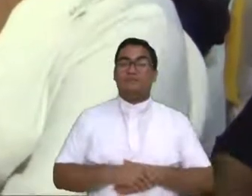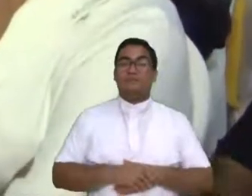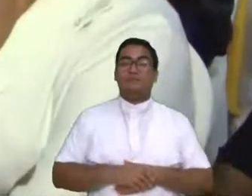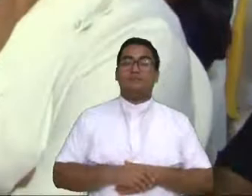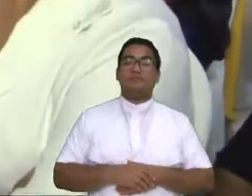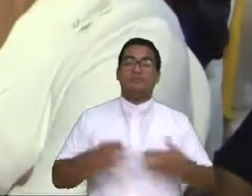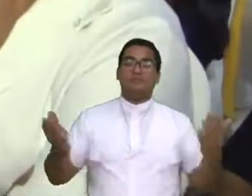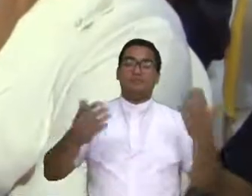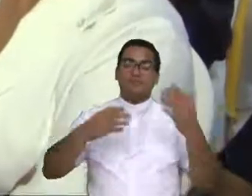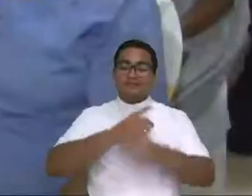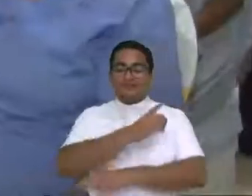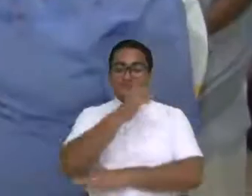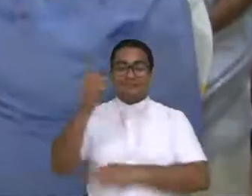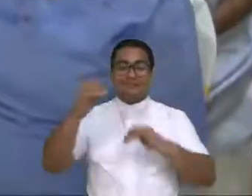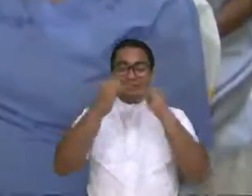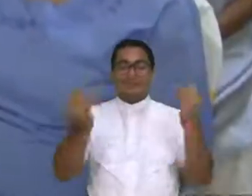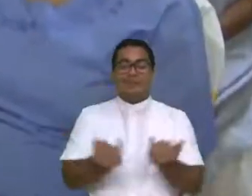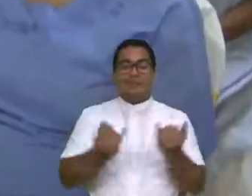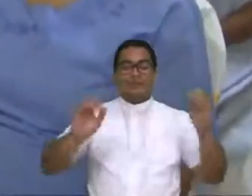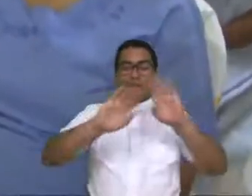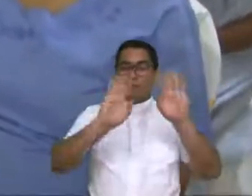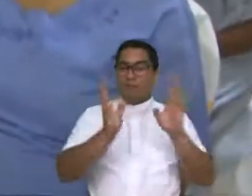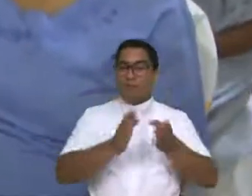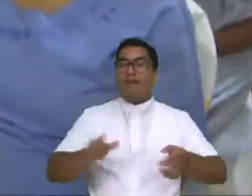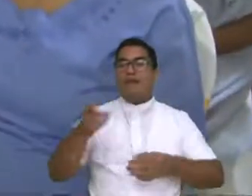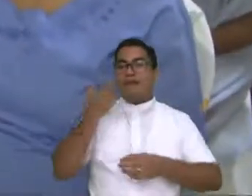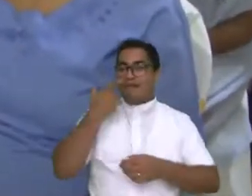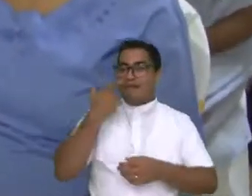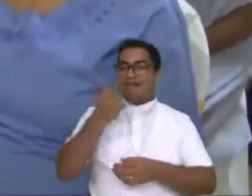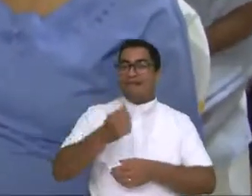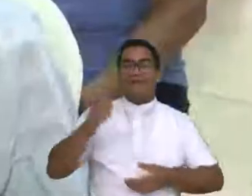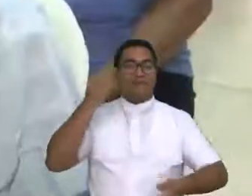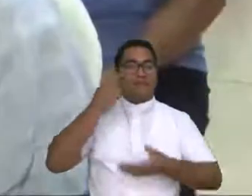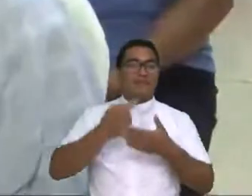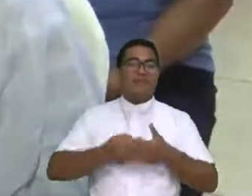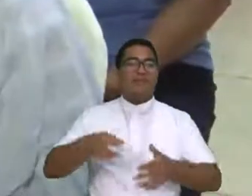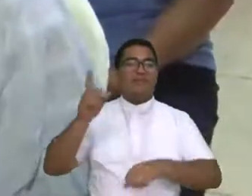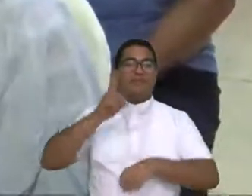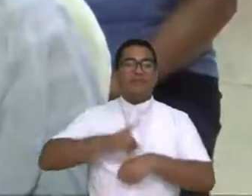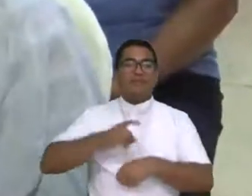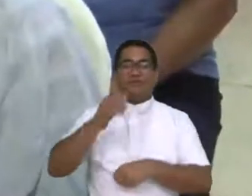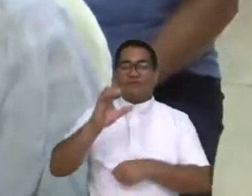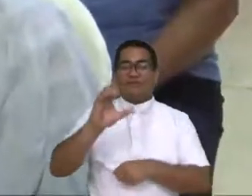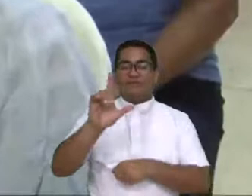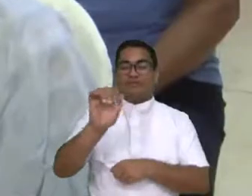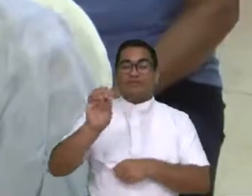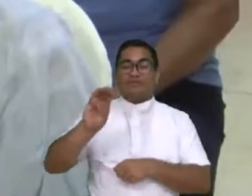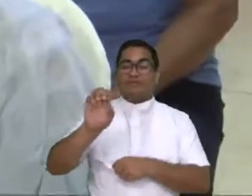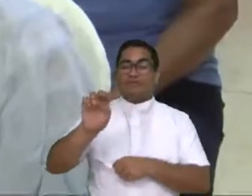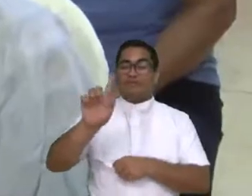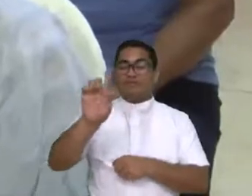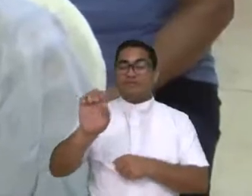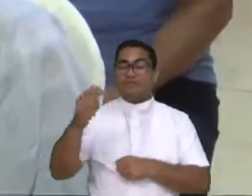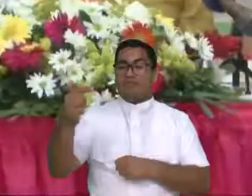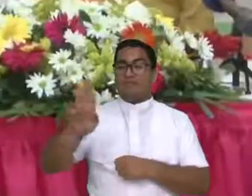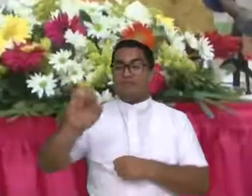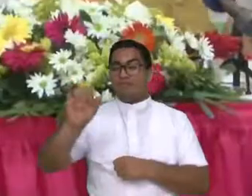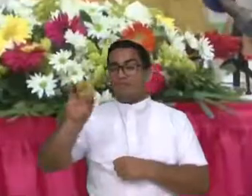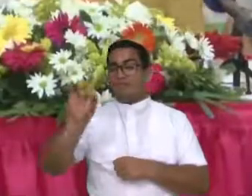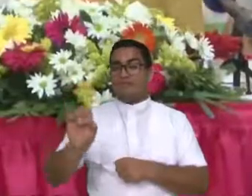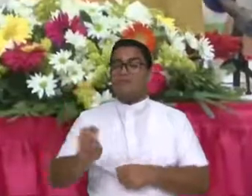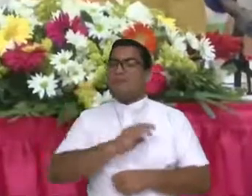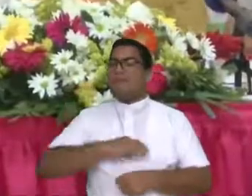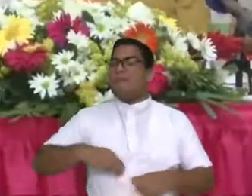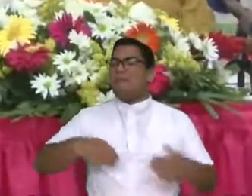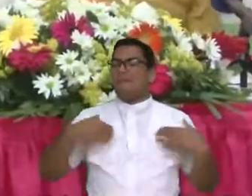En saludo al Día Internacional de la Mujer y en reconocimiento al legado que dejó el doctor Clemente Guido en el campo de la medicina, el Ministerio de